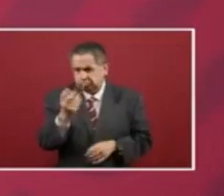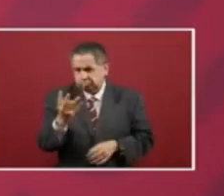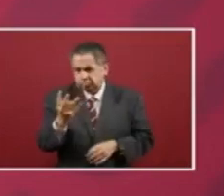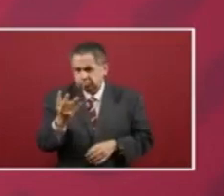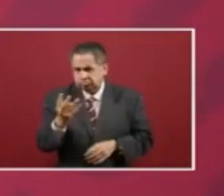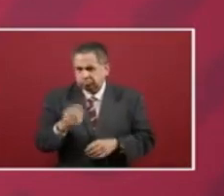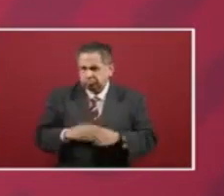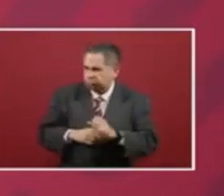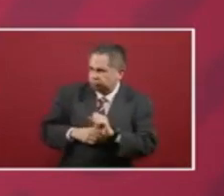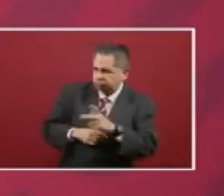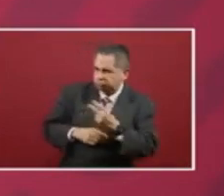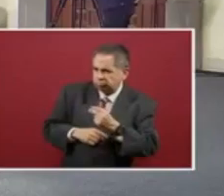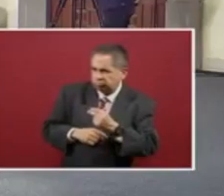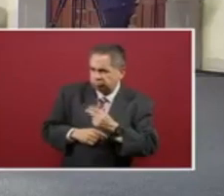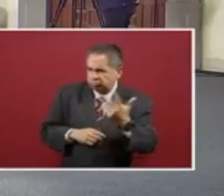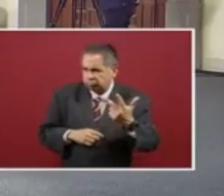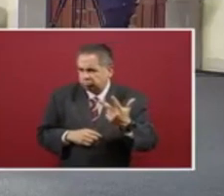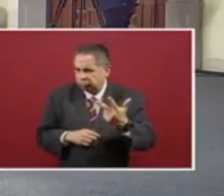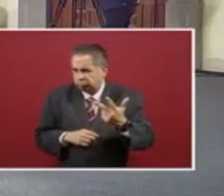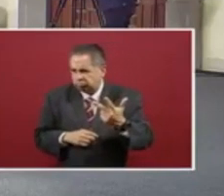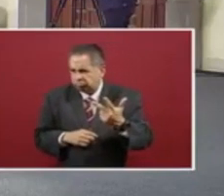¿No son 8?